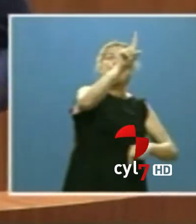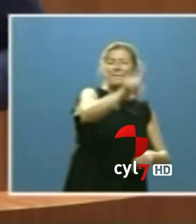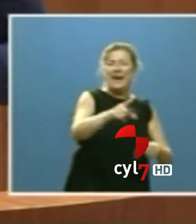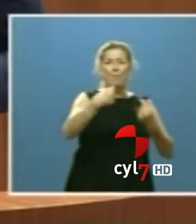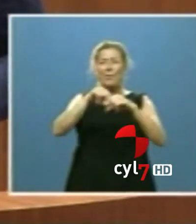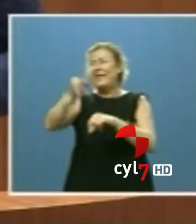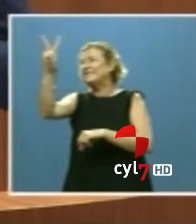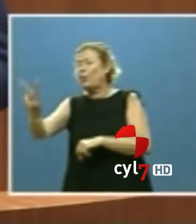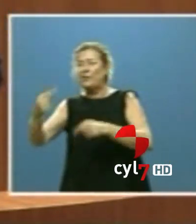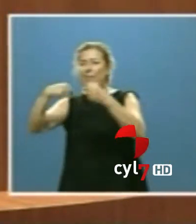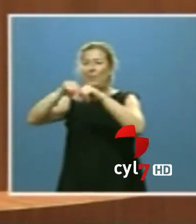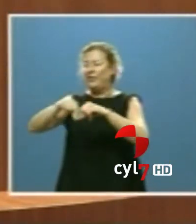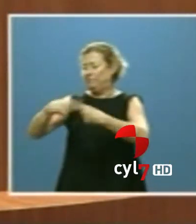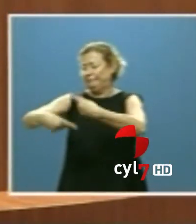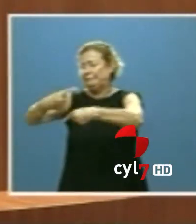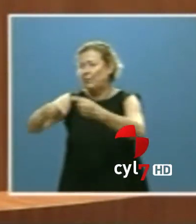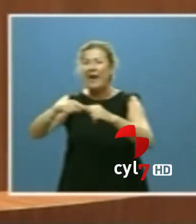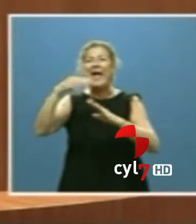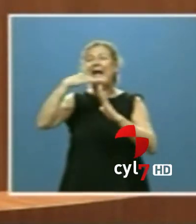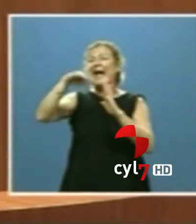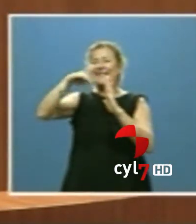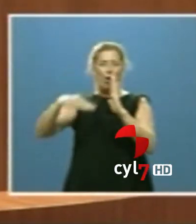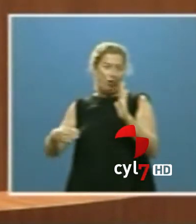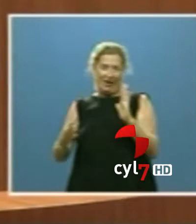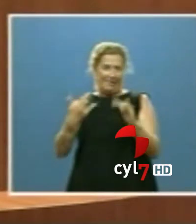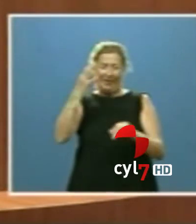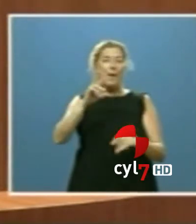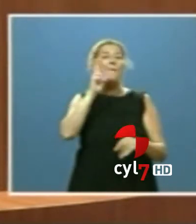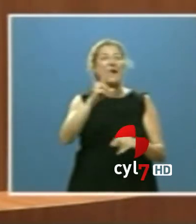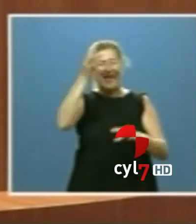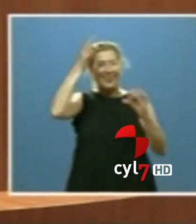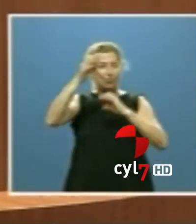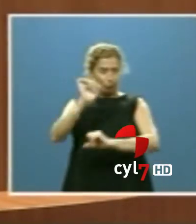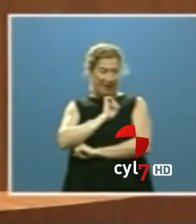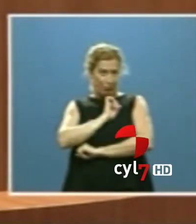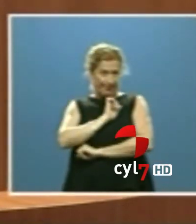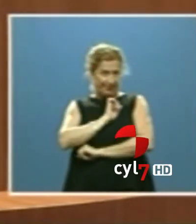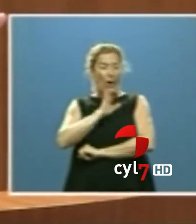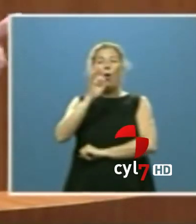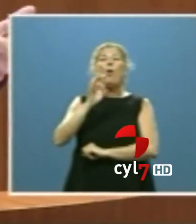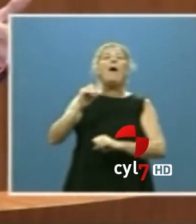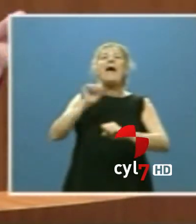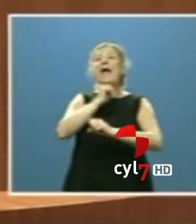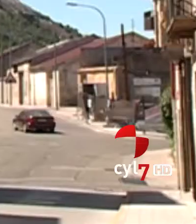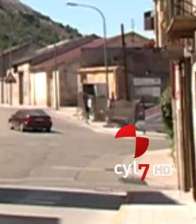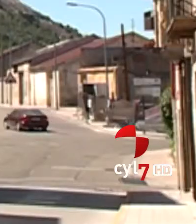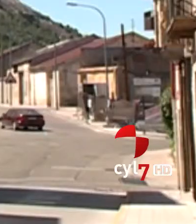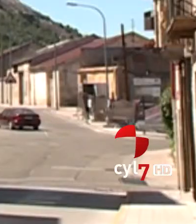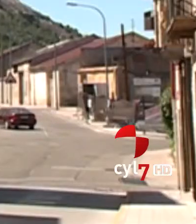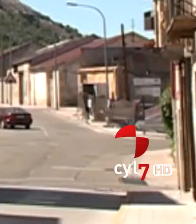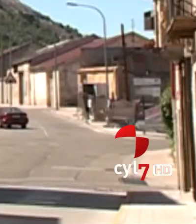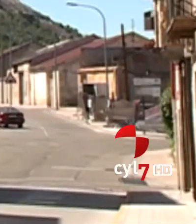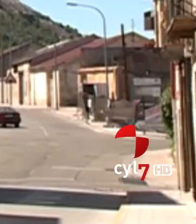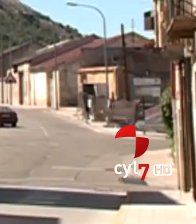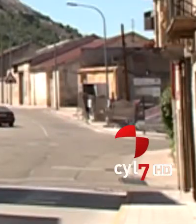de tercera y de sucesivas categorías no hay más que ver los datos del paro o las tasas de empleo y de ocupación y herrera